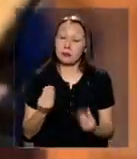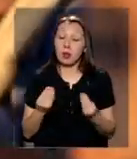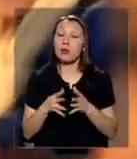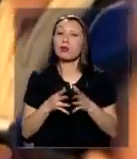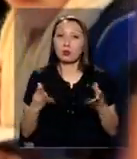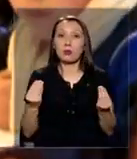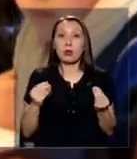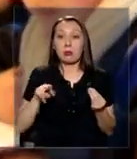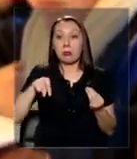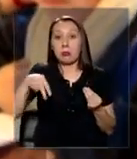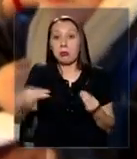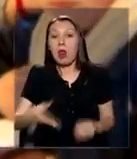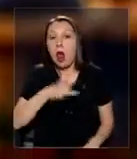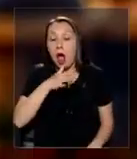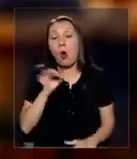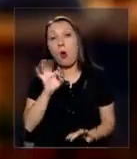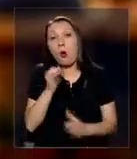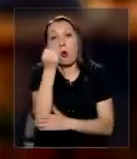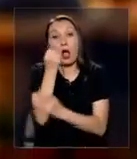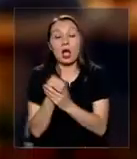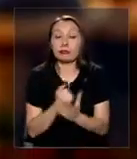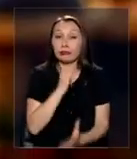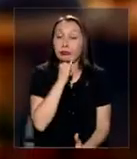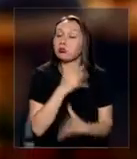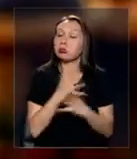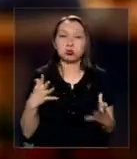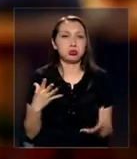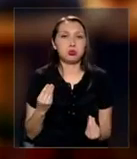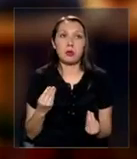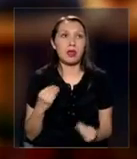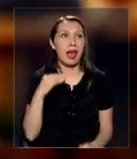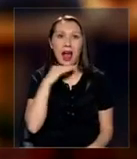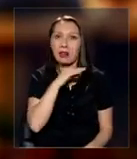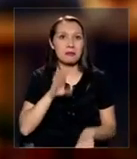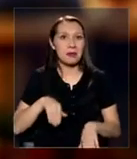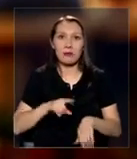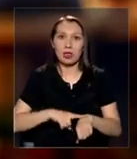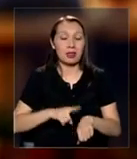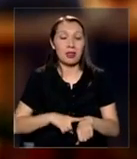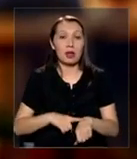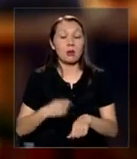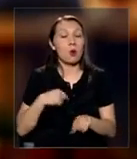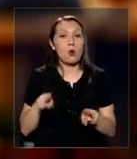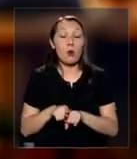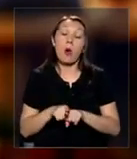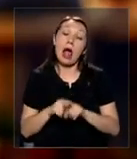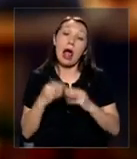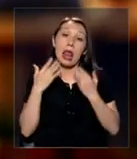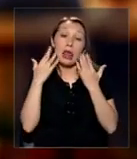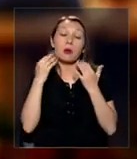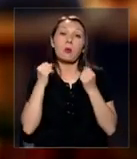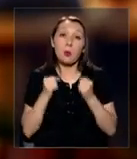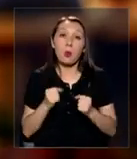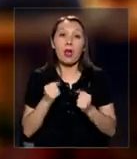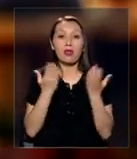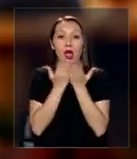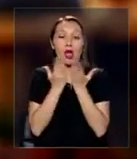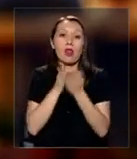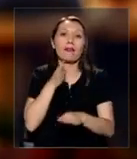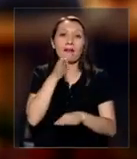miedo al caerme al agua y ahogarme, no sé, con mucho miedo al tiro al mismo tiempo, pero igual una alegría de poder